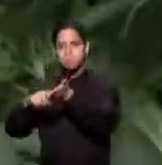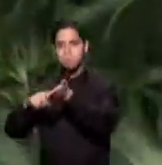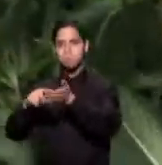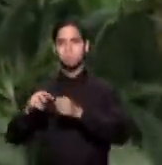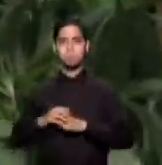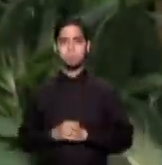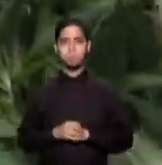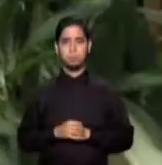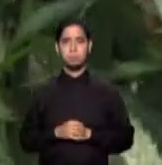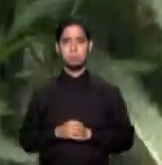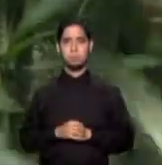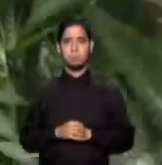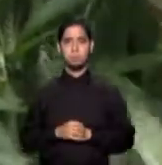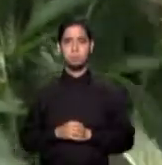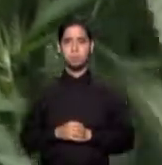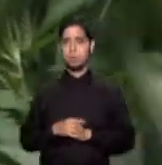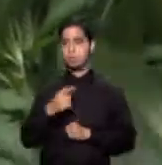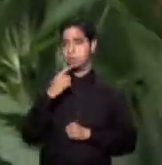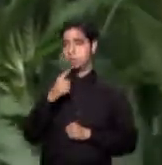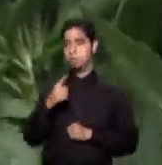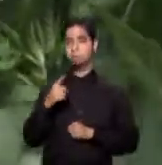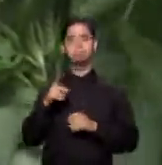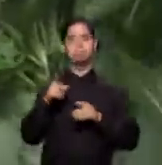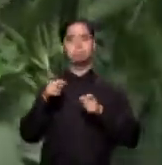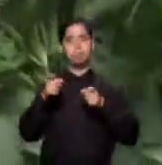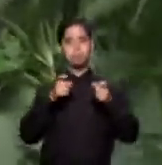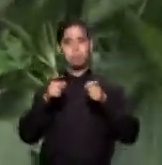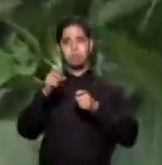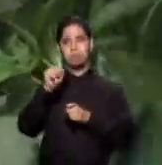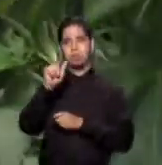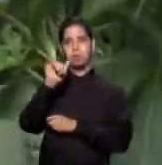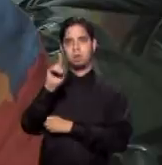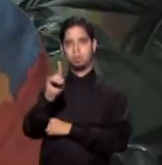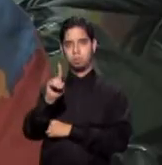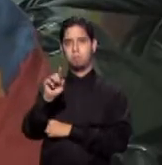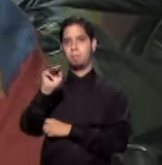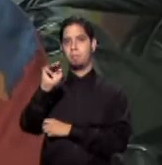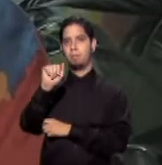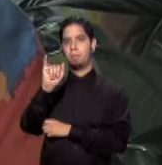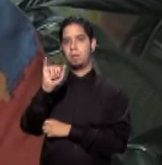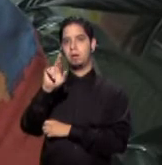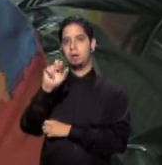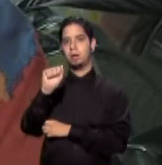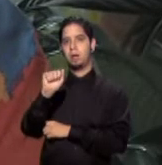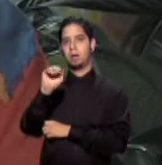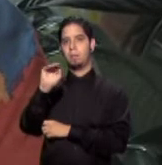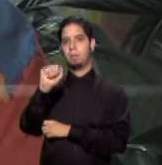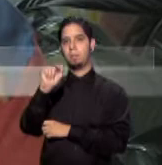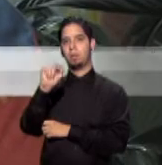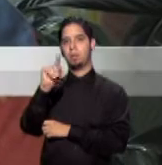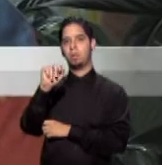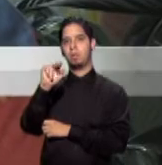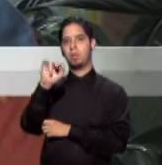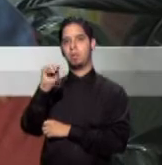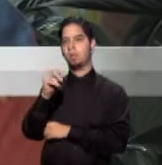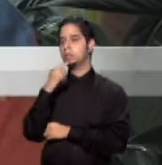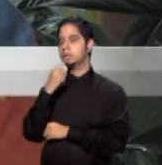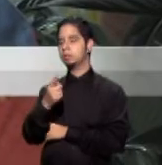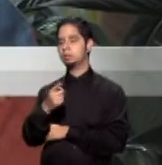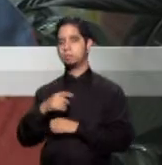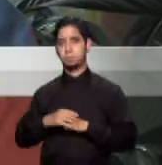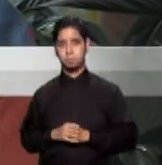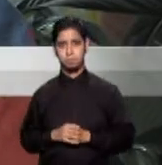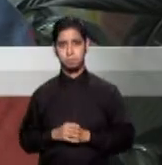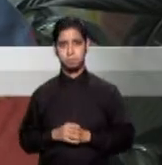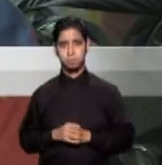la directora de la División Legal de Salud, la licenciada Mayra Maldonado. El gobierno es el que va a estar fiscalizando y va a